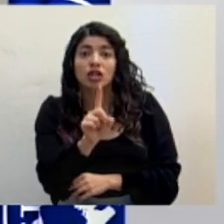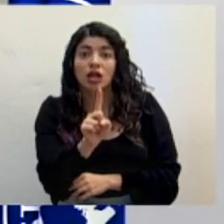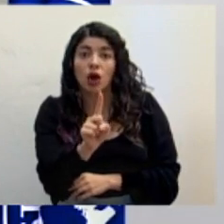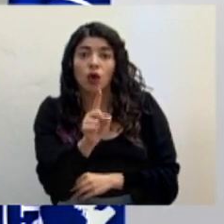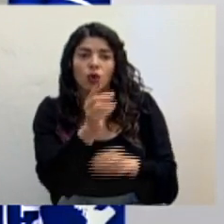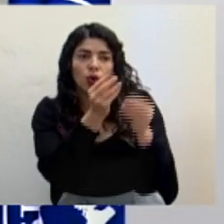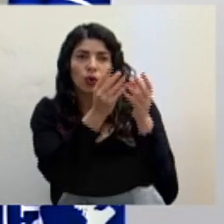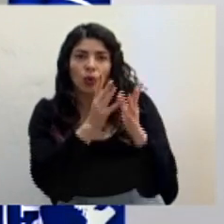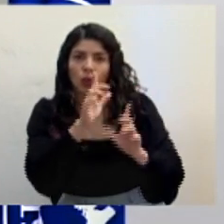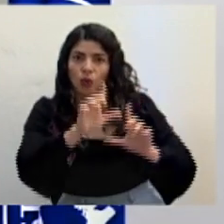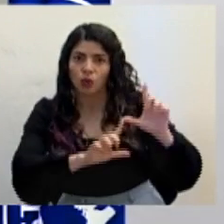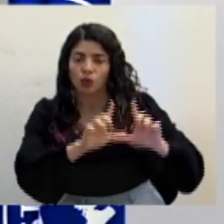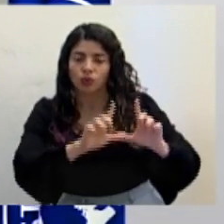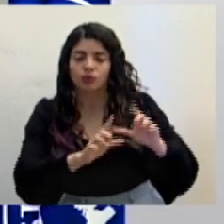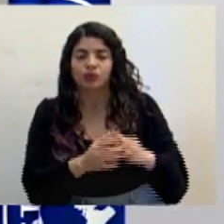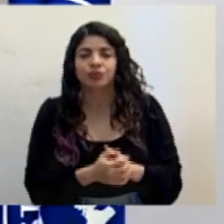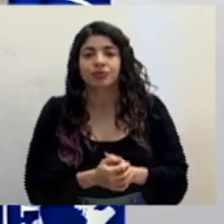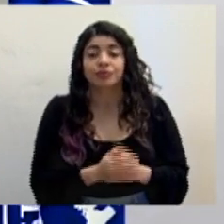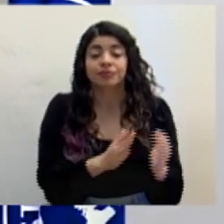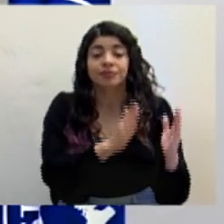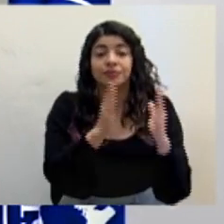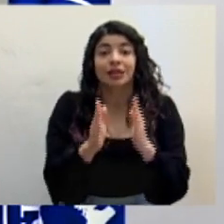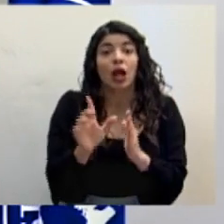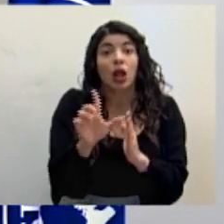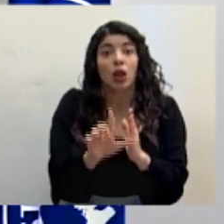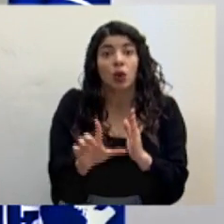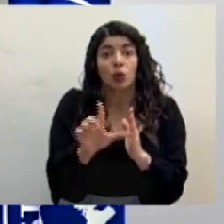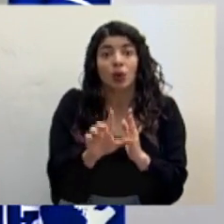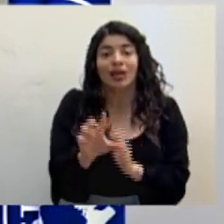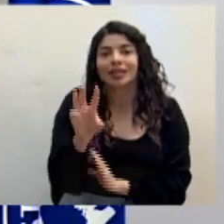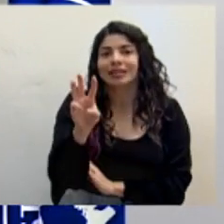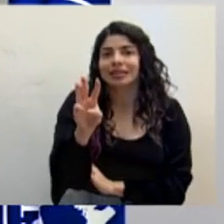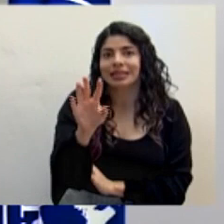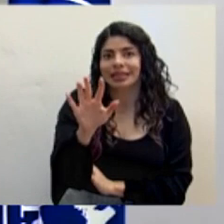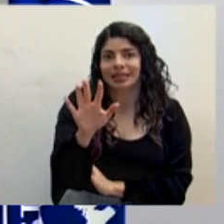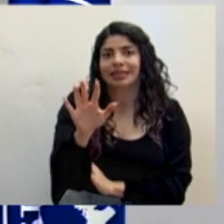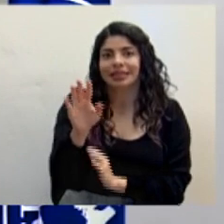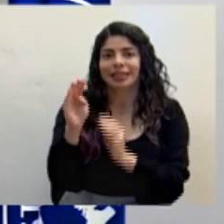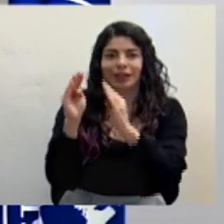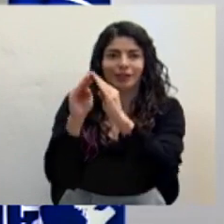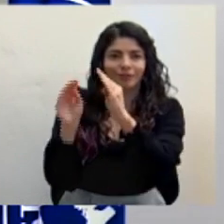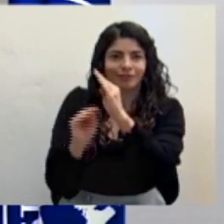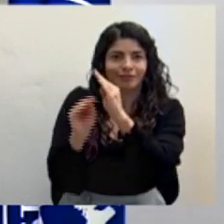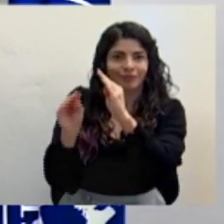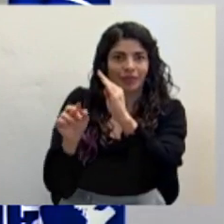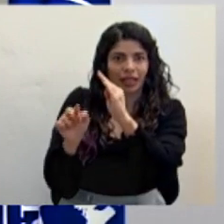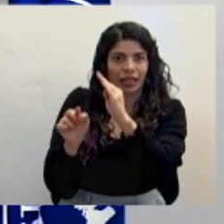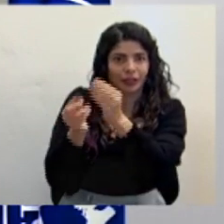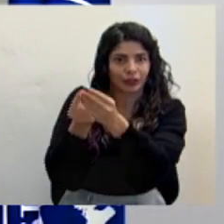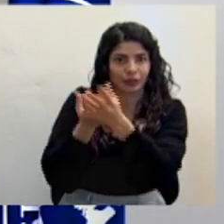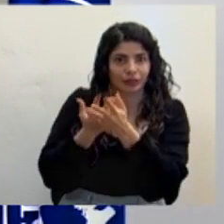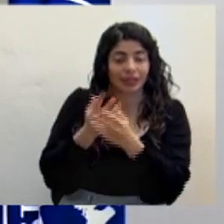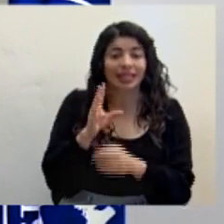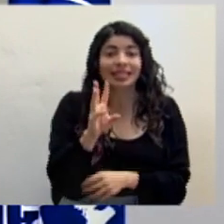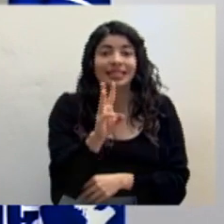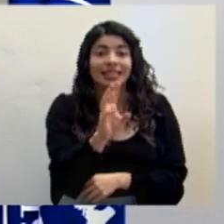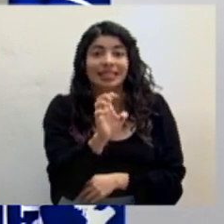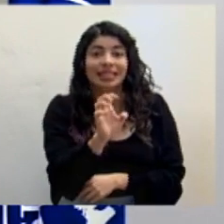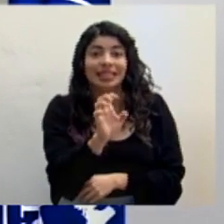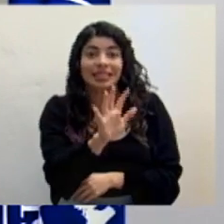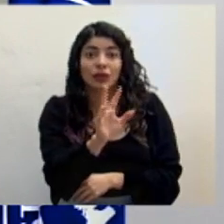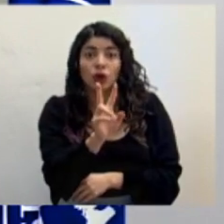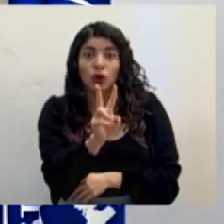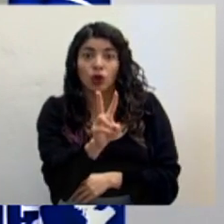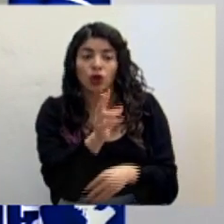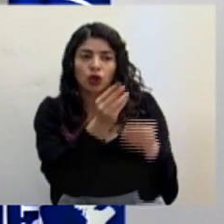481 por laboratorio. El lunes, 65 se registran por nexo y 652